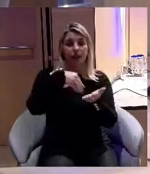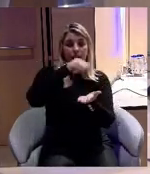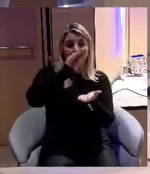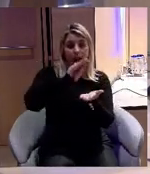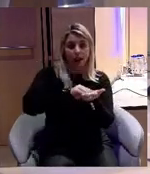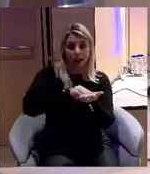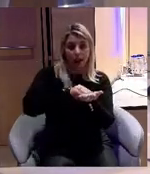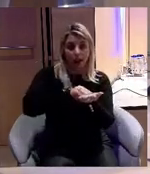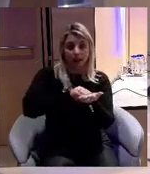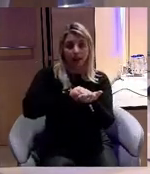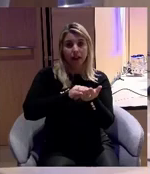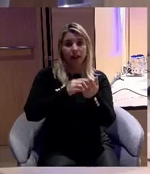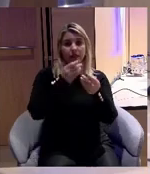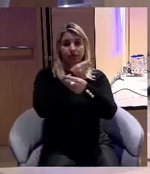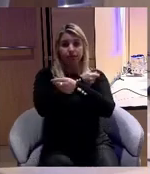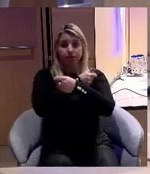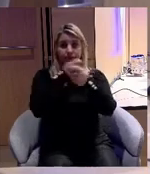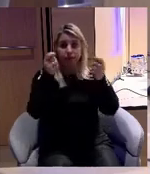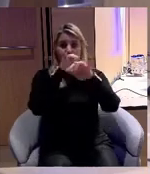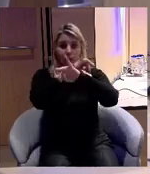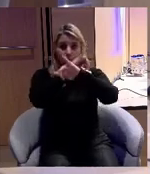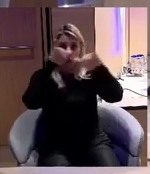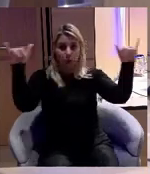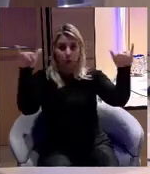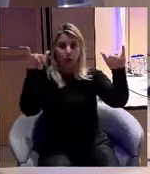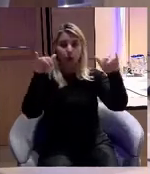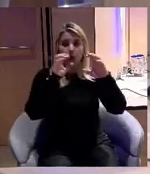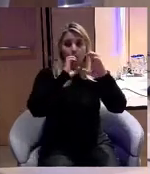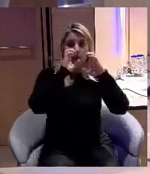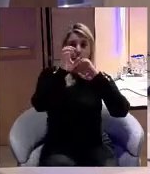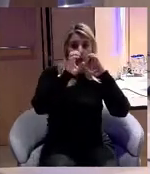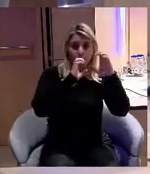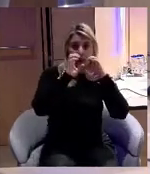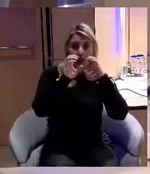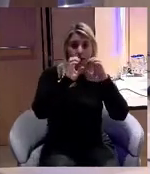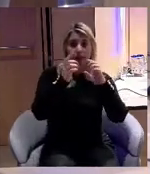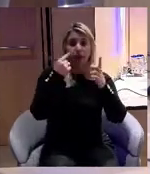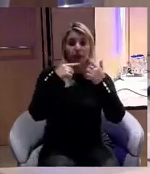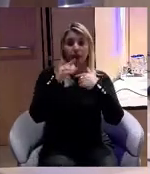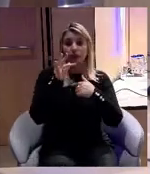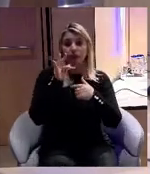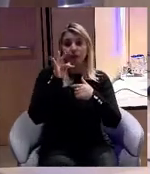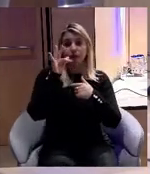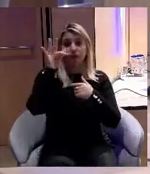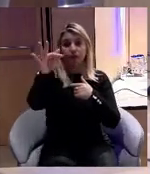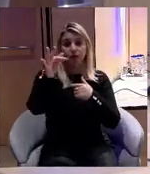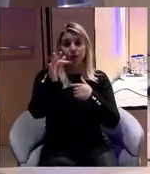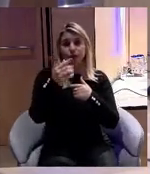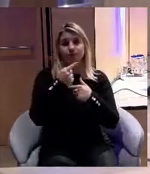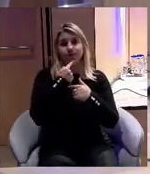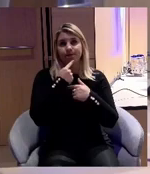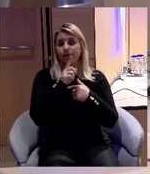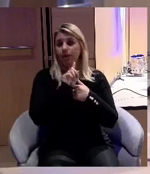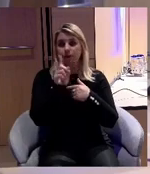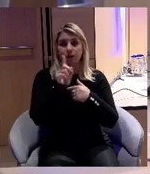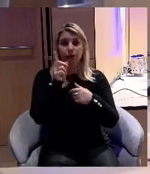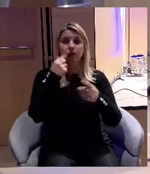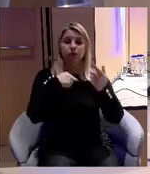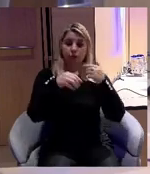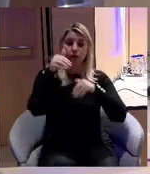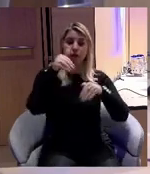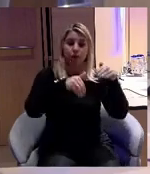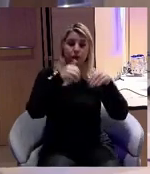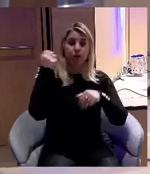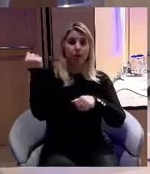con la campaña de comunicación del proyecto y tiene que ver con esta lógica de que el futuro no es un misterio y de que nuestros votos